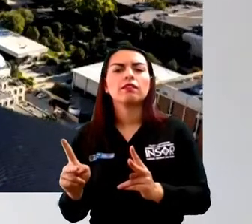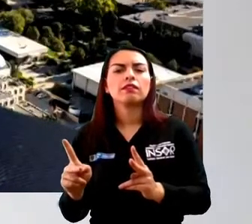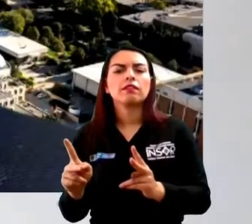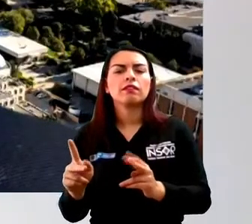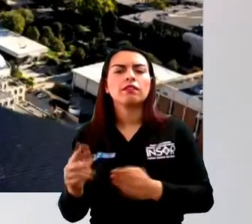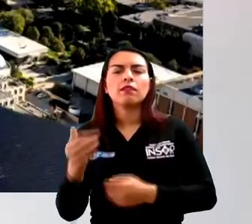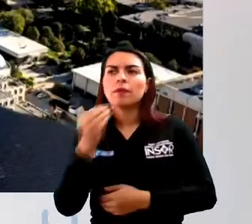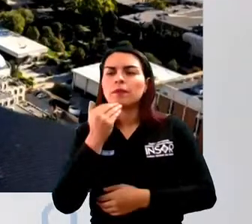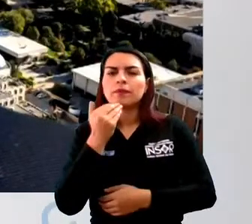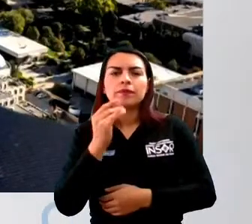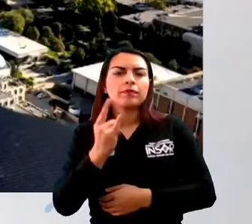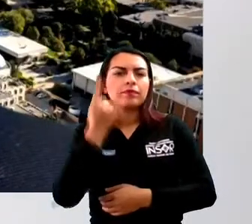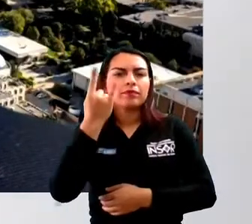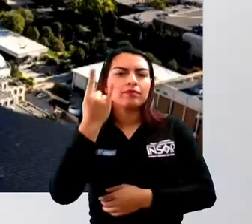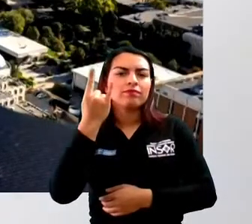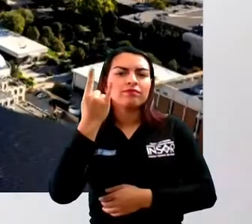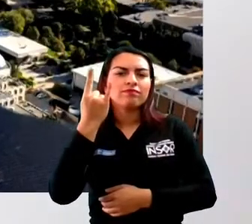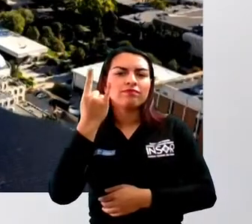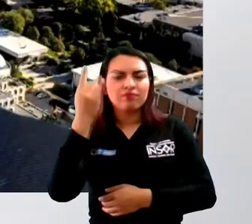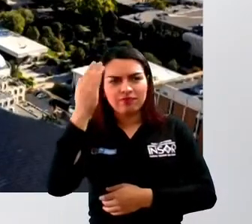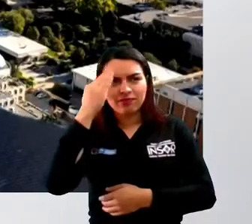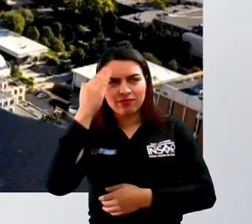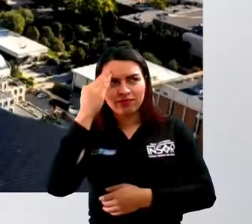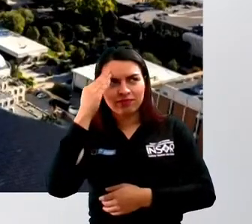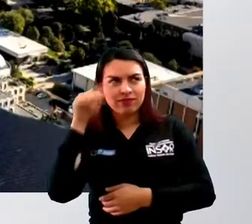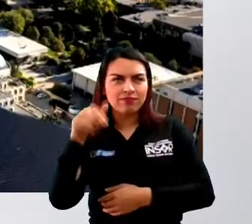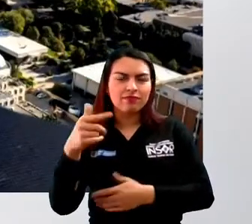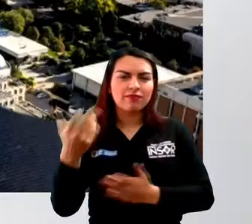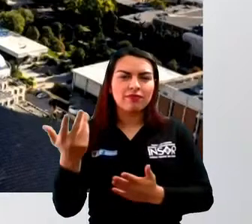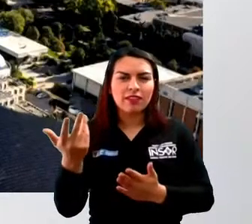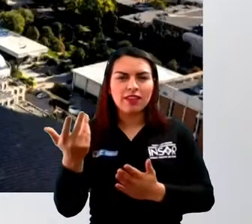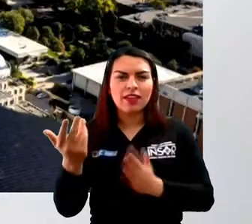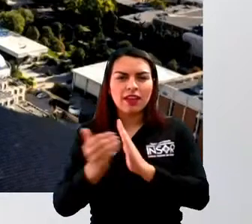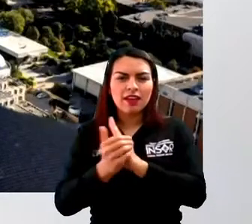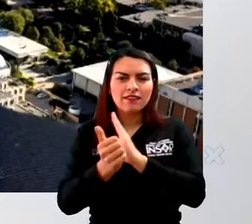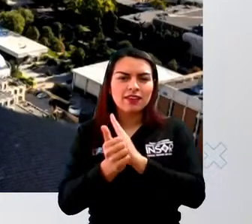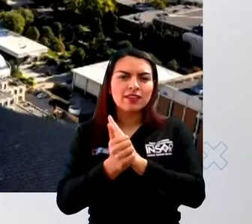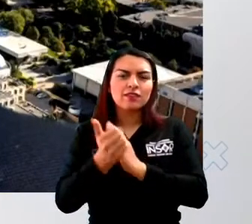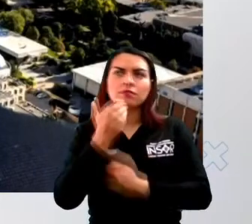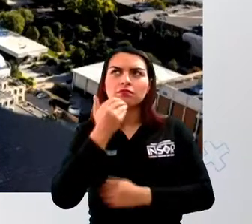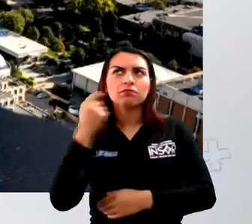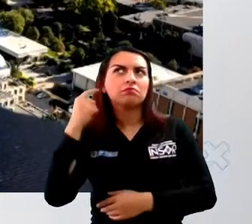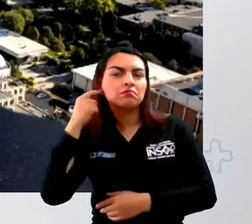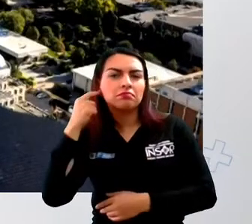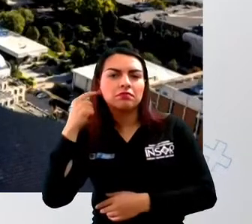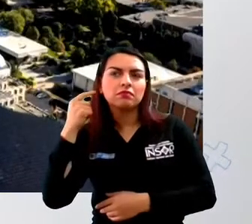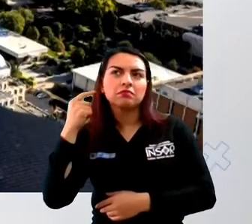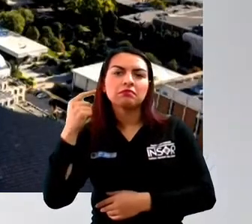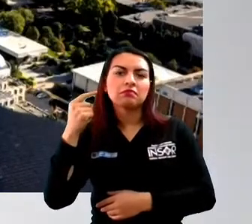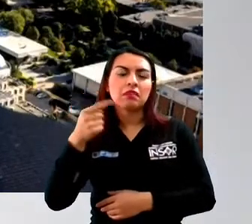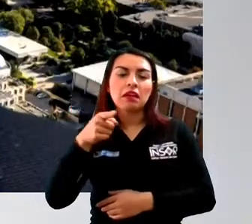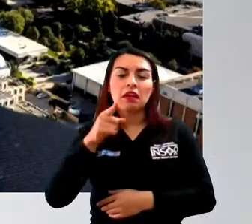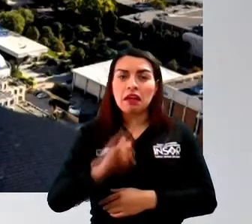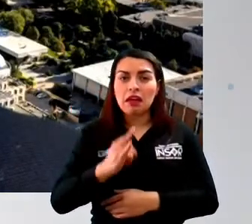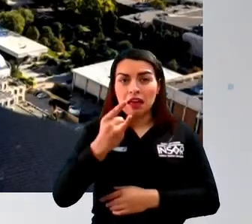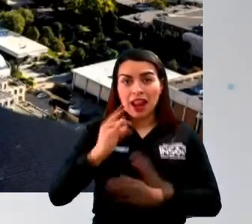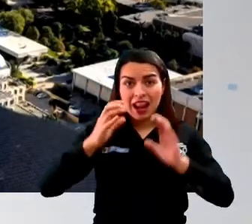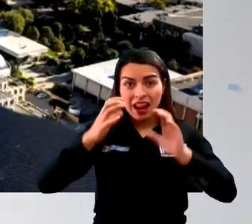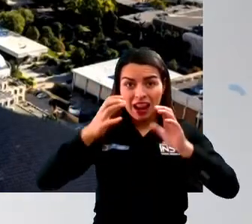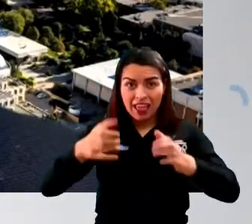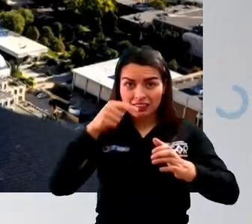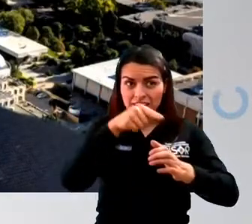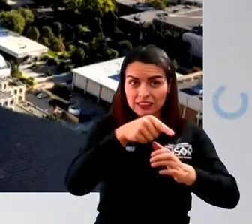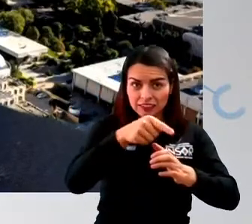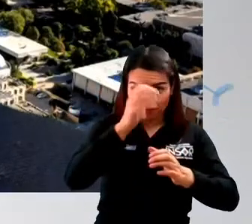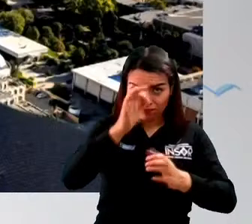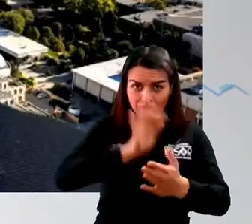desabilidad en la escucha. Cuando este estudiante va a una clase física, pueda que tenga mucha